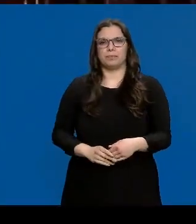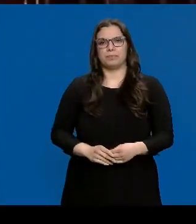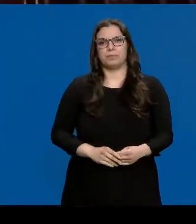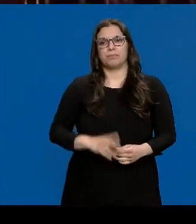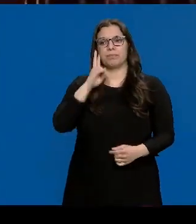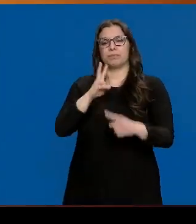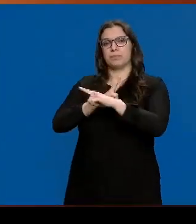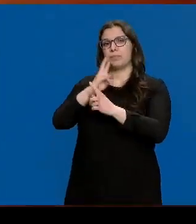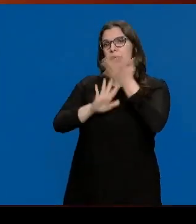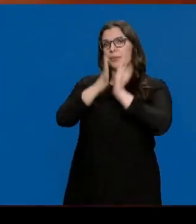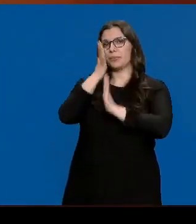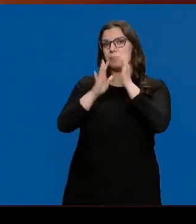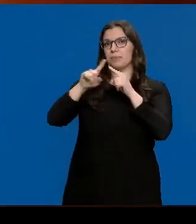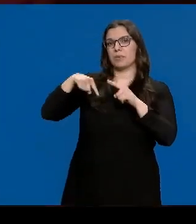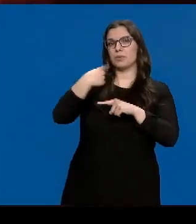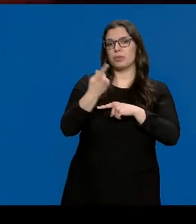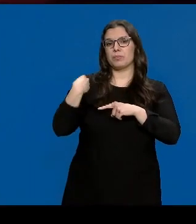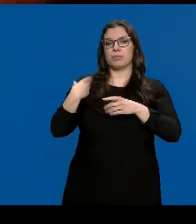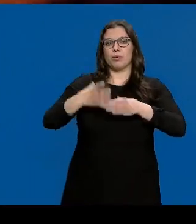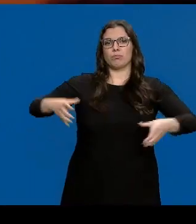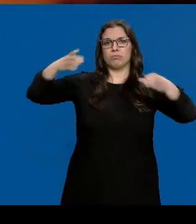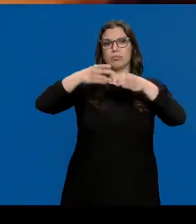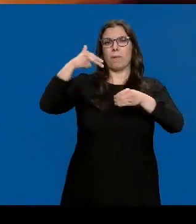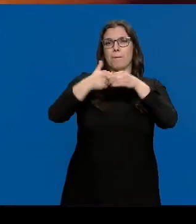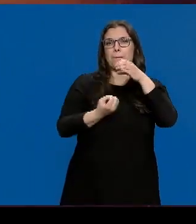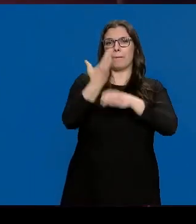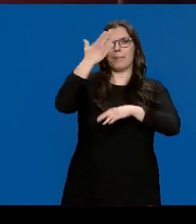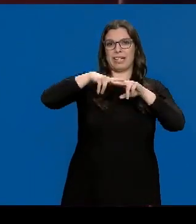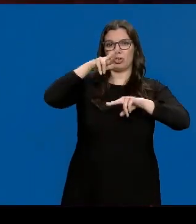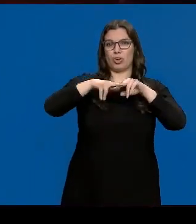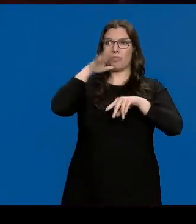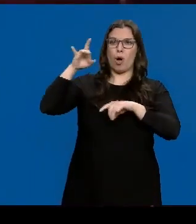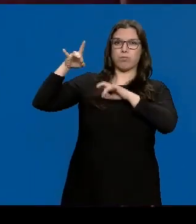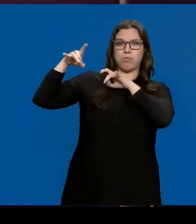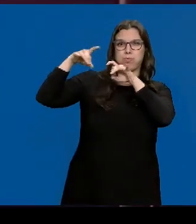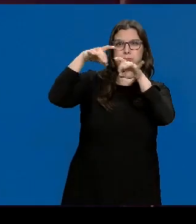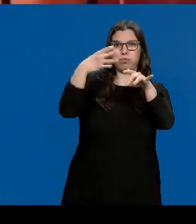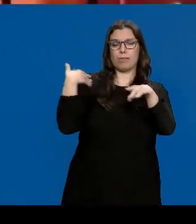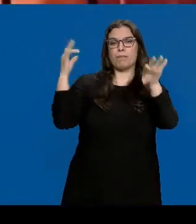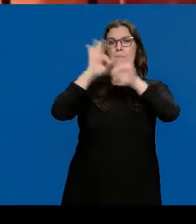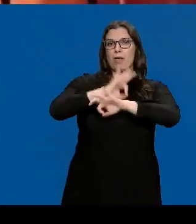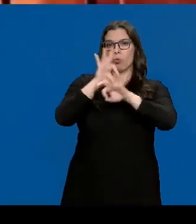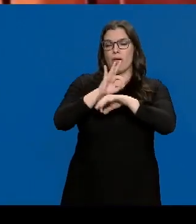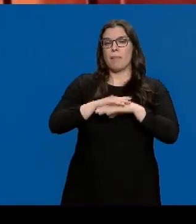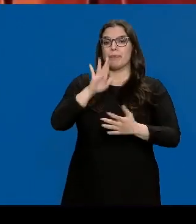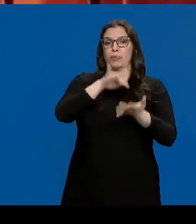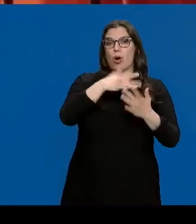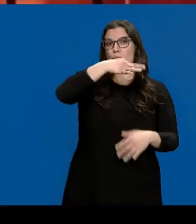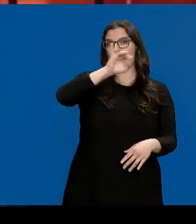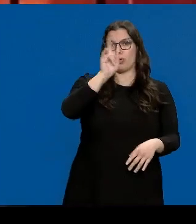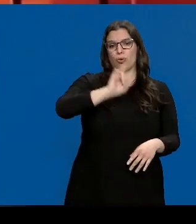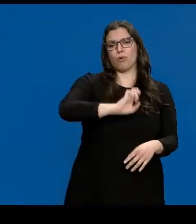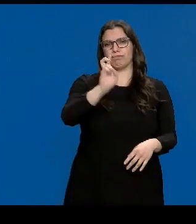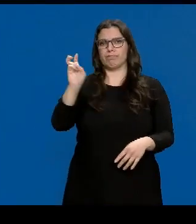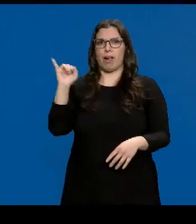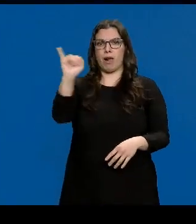Este es el incendio provocado en unos depósitos de petróleo después de ese ataque aéreo de madrugada. No es el único que se ha producido en las últimas